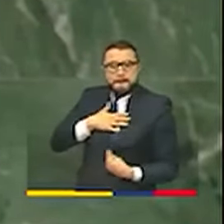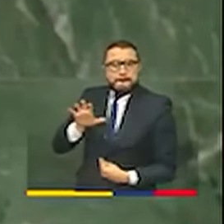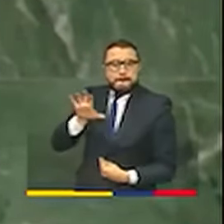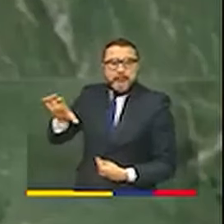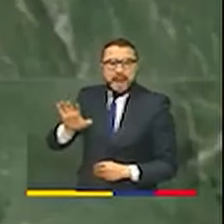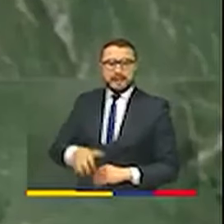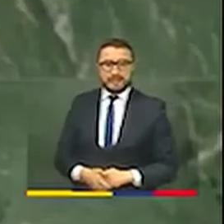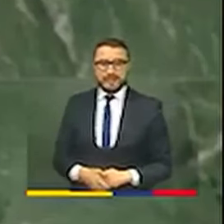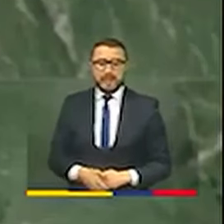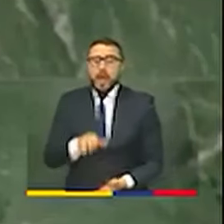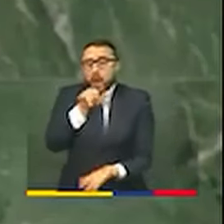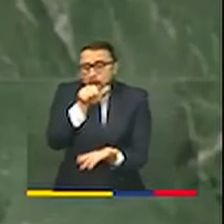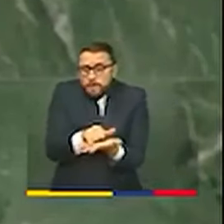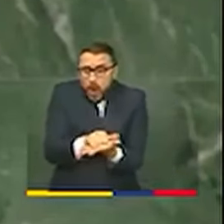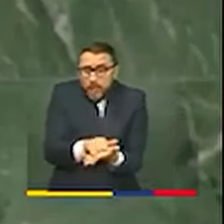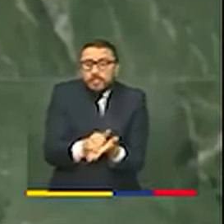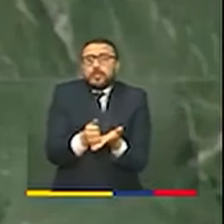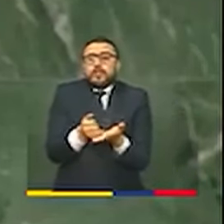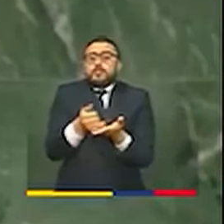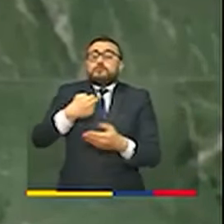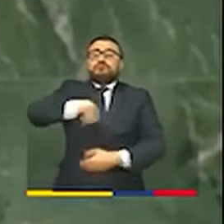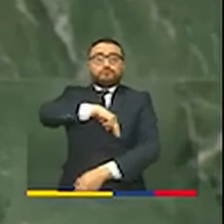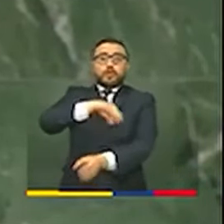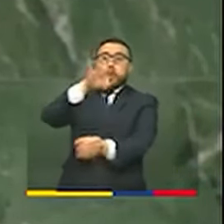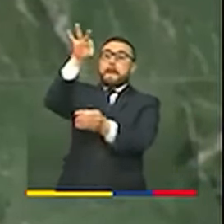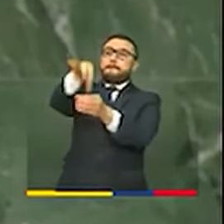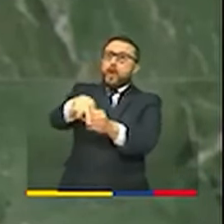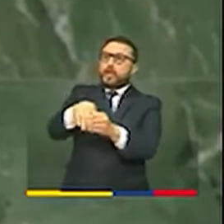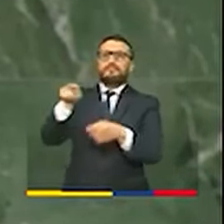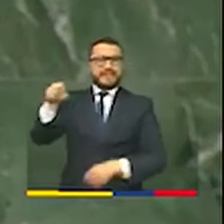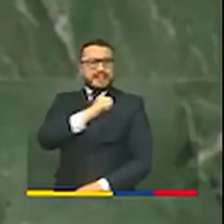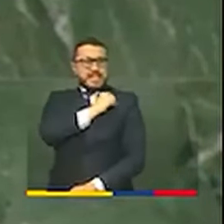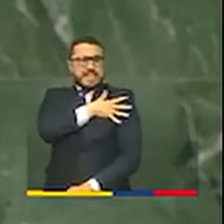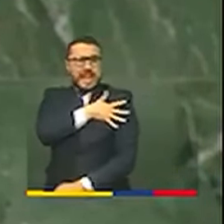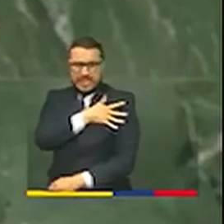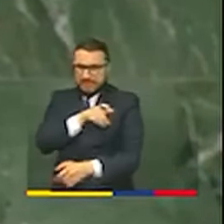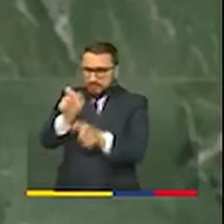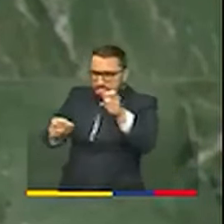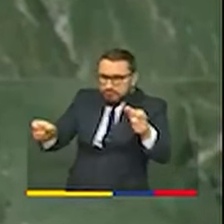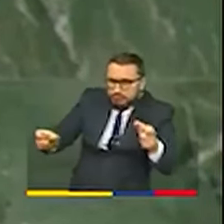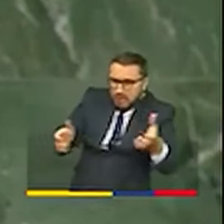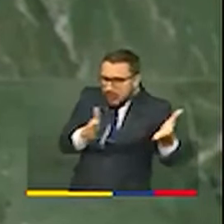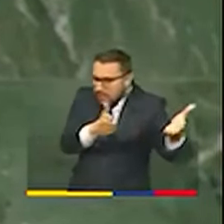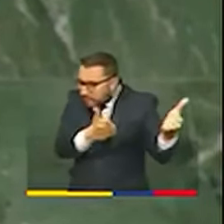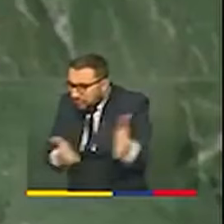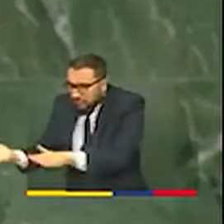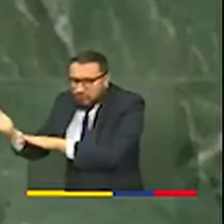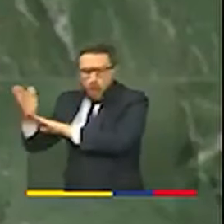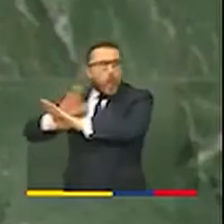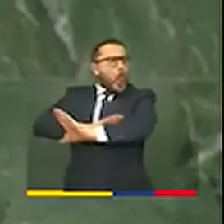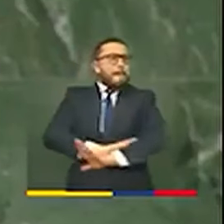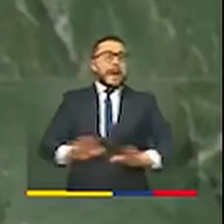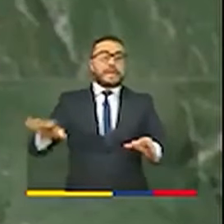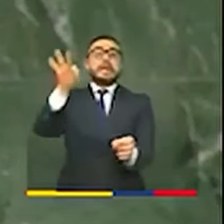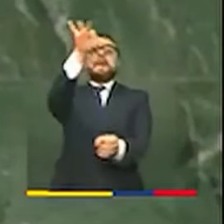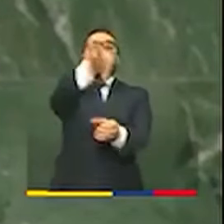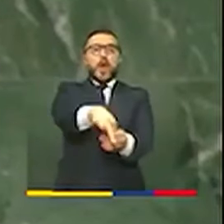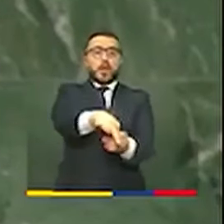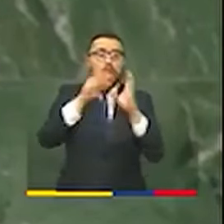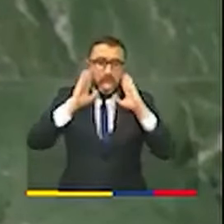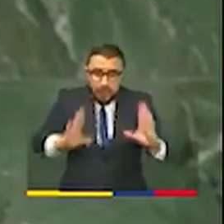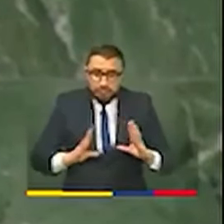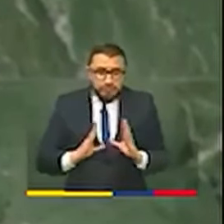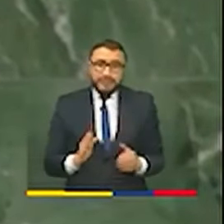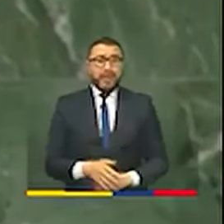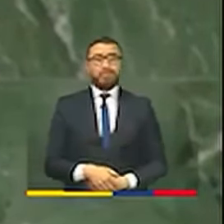cuando votamos que se detenga el genocidio en Gaza, aunque seamos la mayoría de los presidentes del